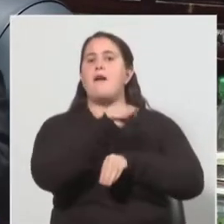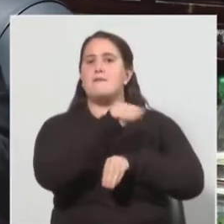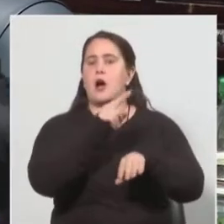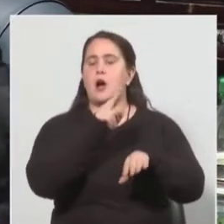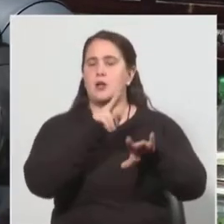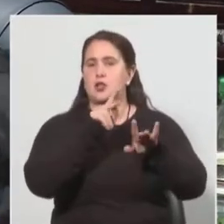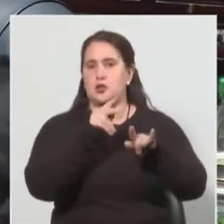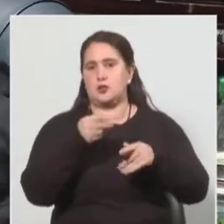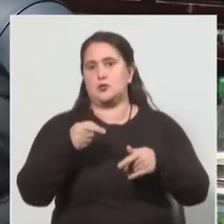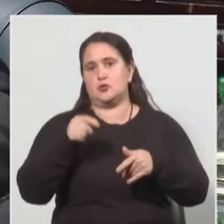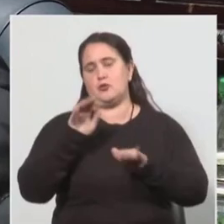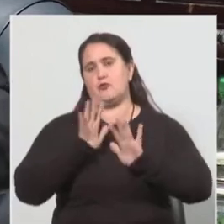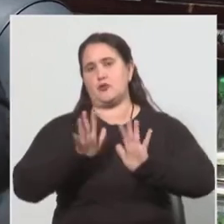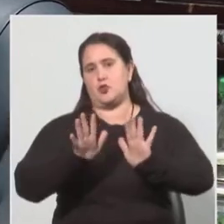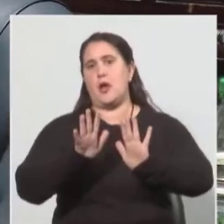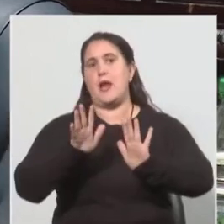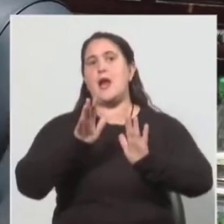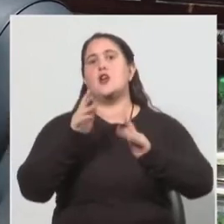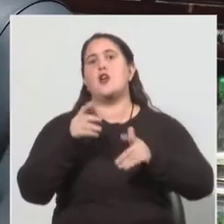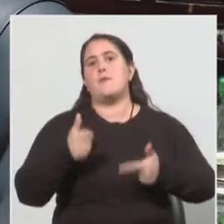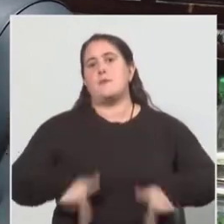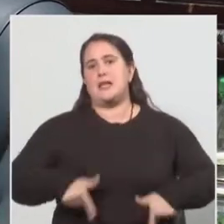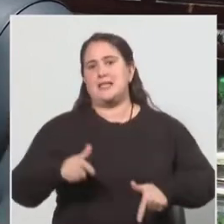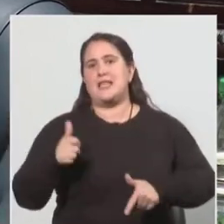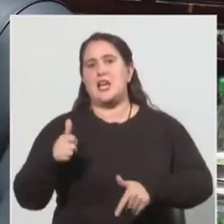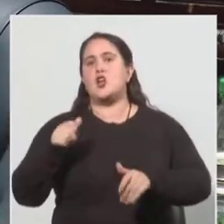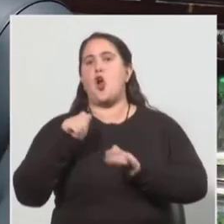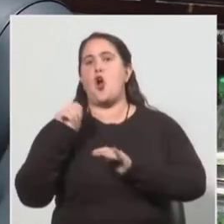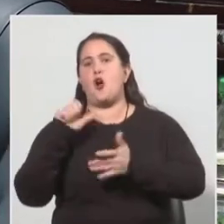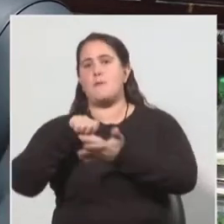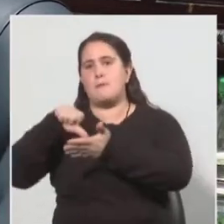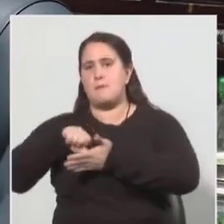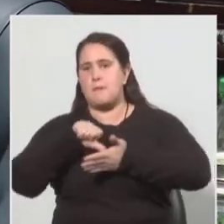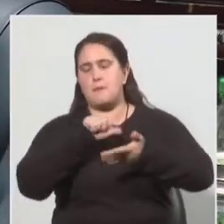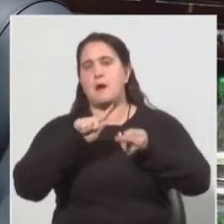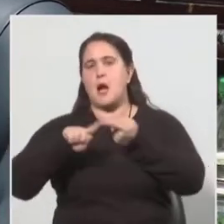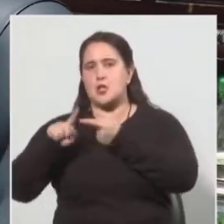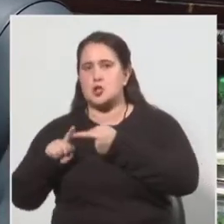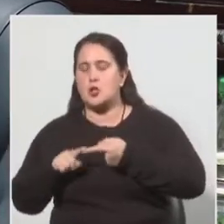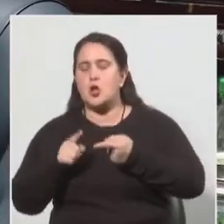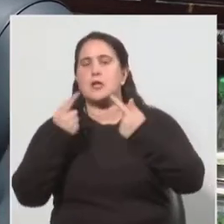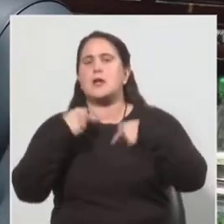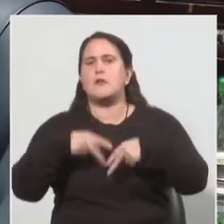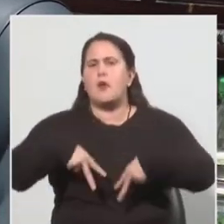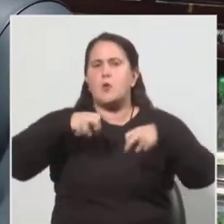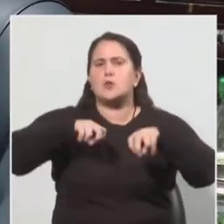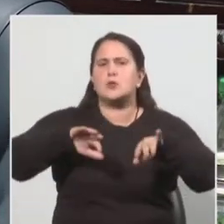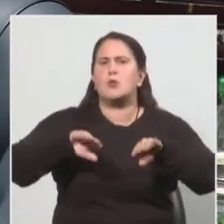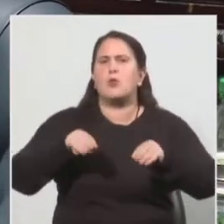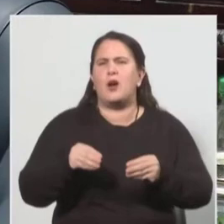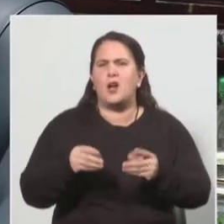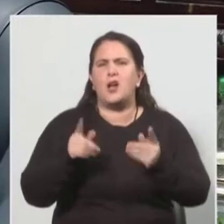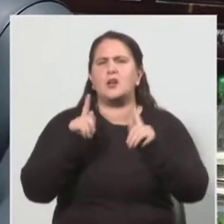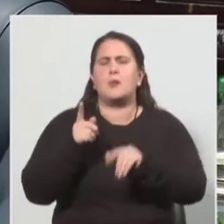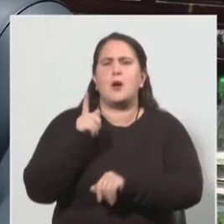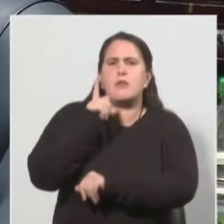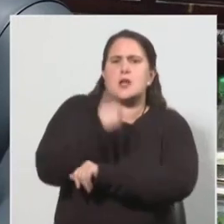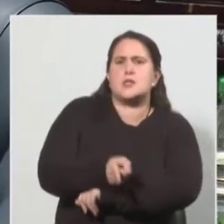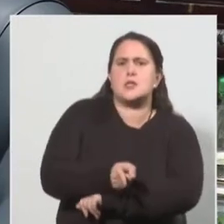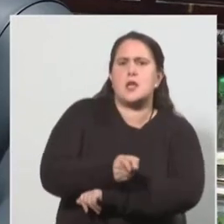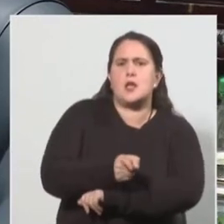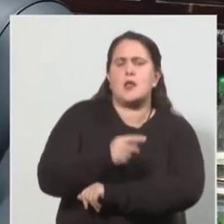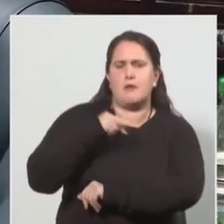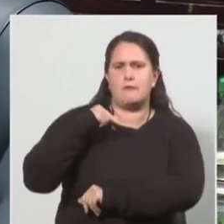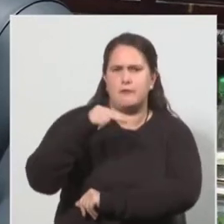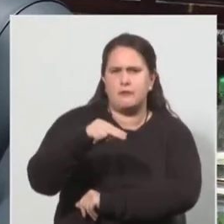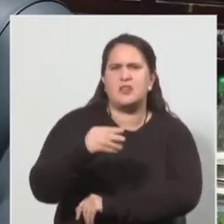de los funcionarios del Servicio Exterior, ¿qué evaluación se hizo y quién determinó que el